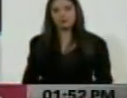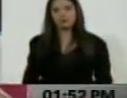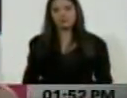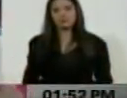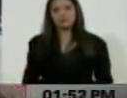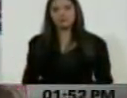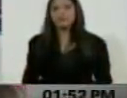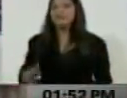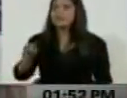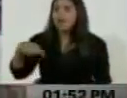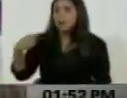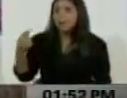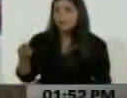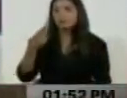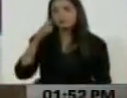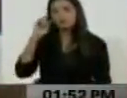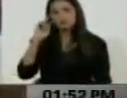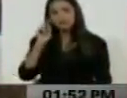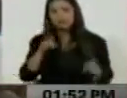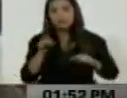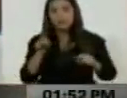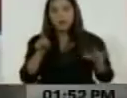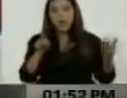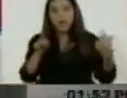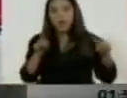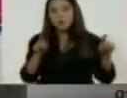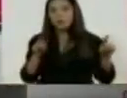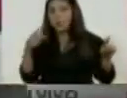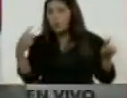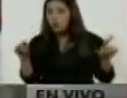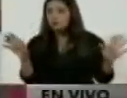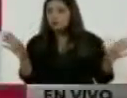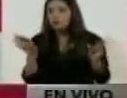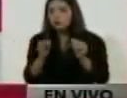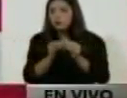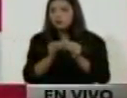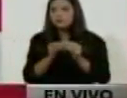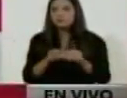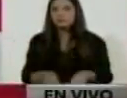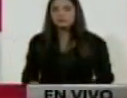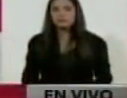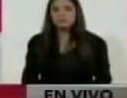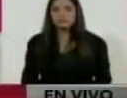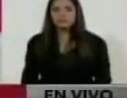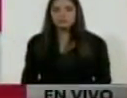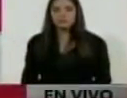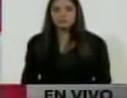Después fueron infiltrados por oligarquías de diversos cuños y diversos pelajes.